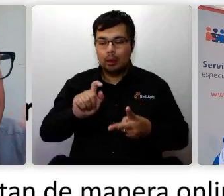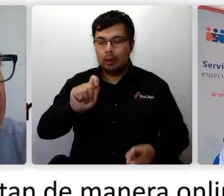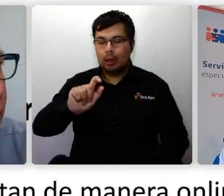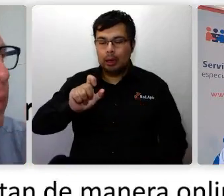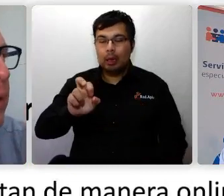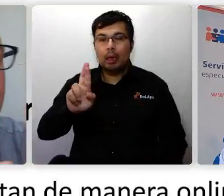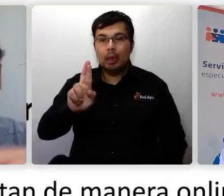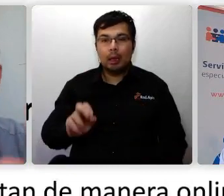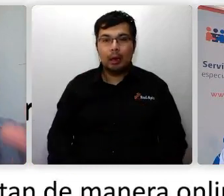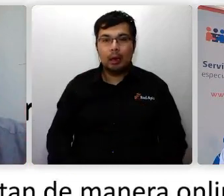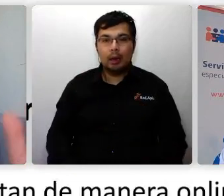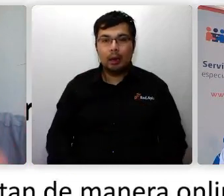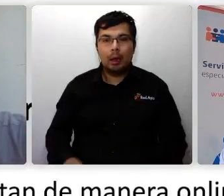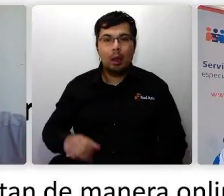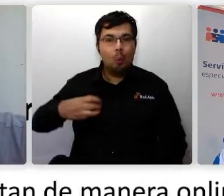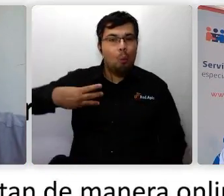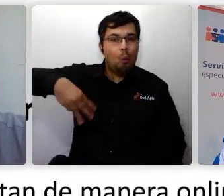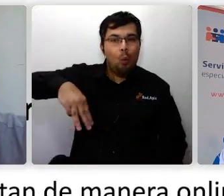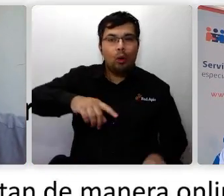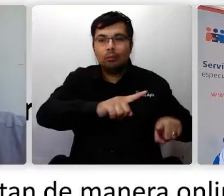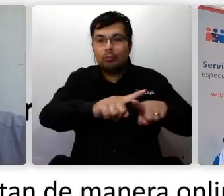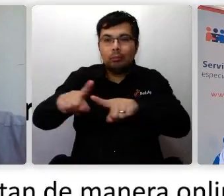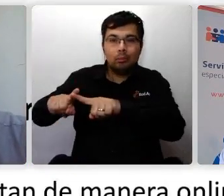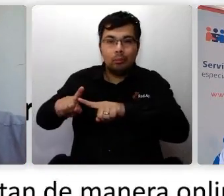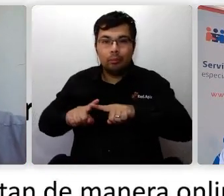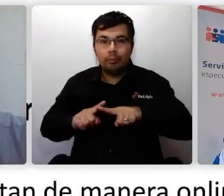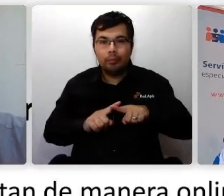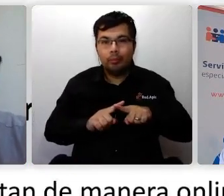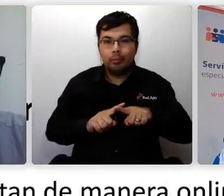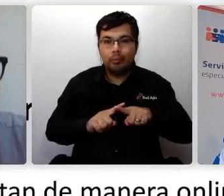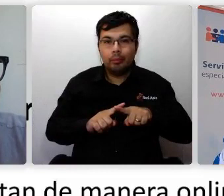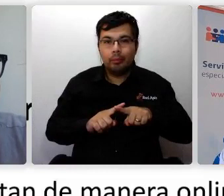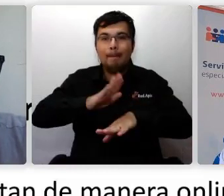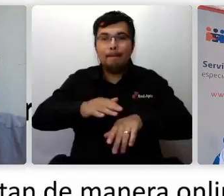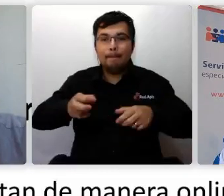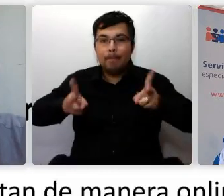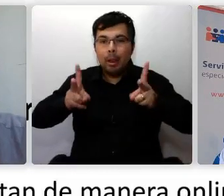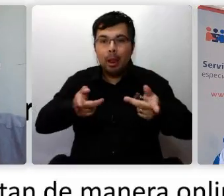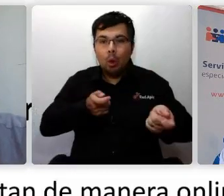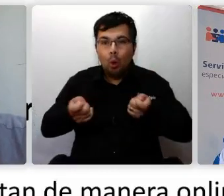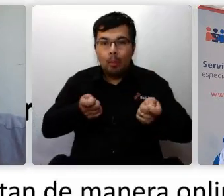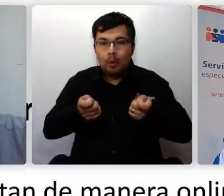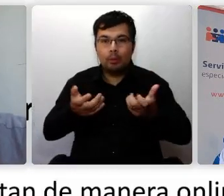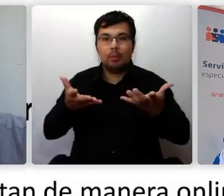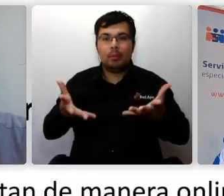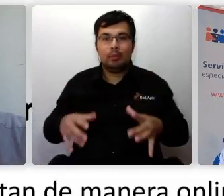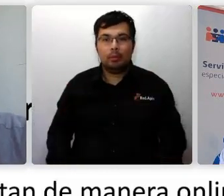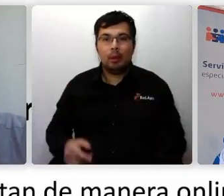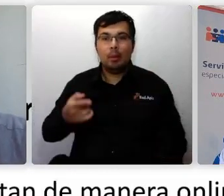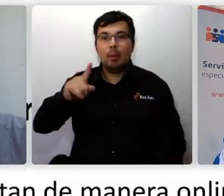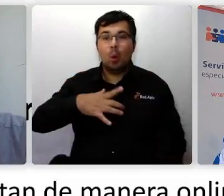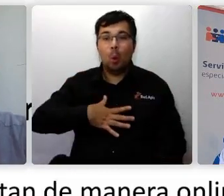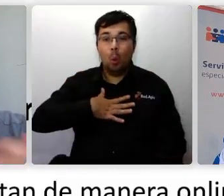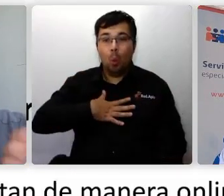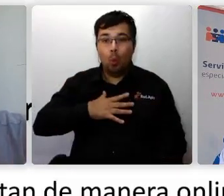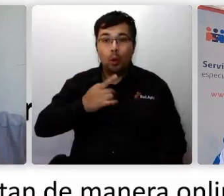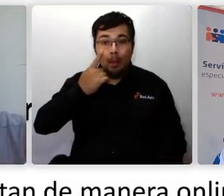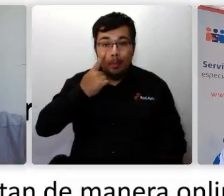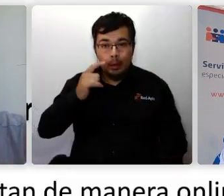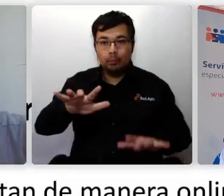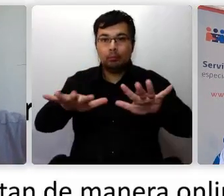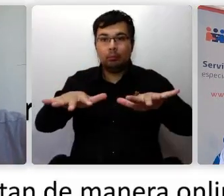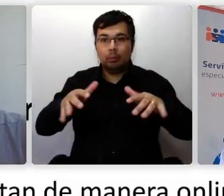seremías, patentes comerciales, sí. No tiene cabida acá, pero con gusto, no me cabe la duda que el equipo de la Defensoría le decir, sabe que esto no aplica, hay que ir a